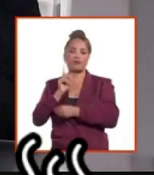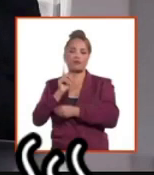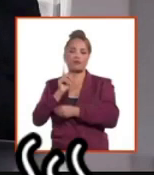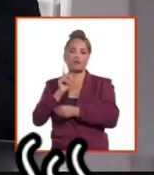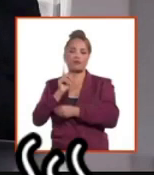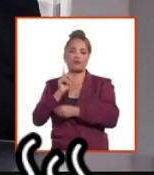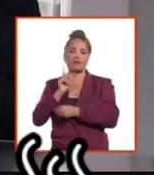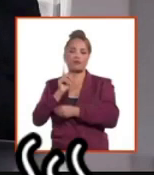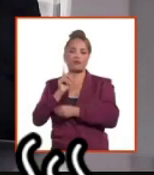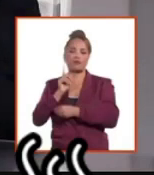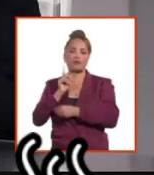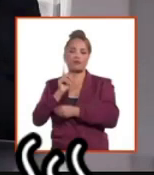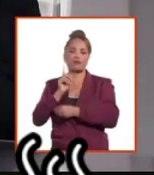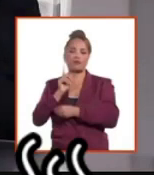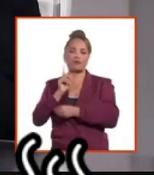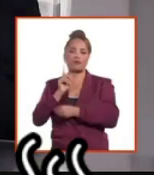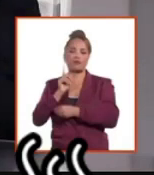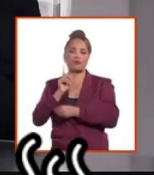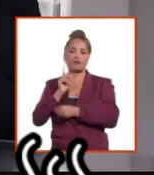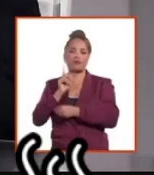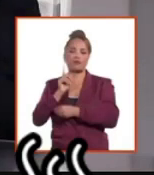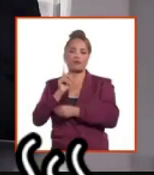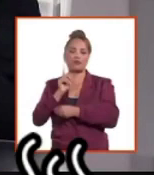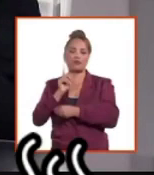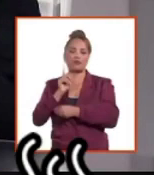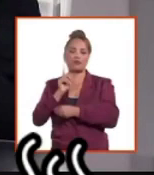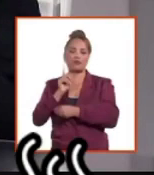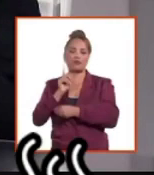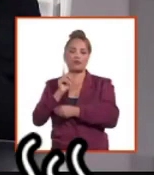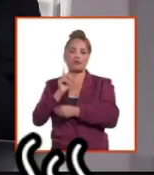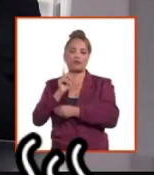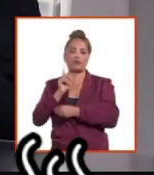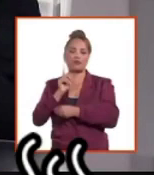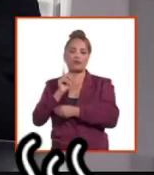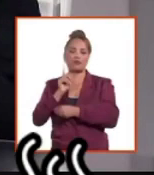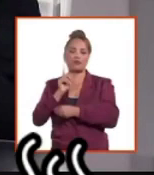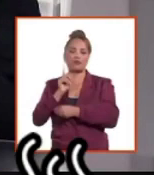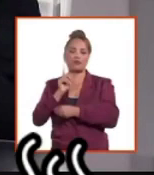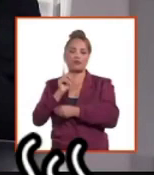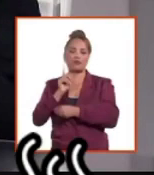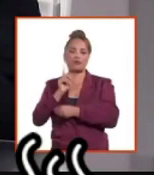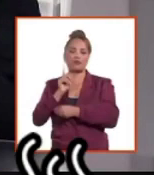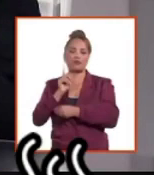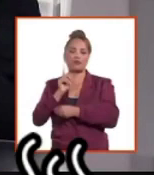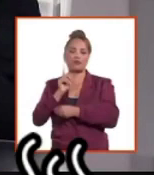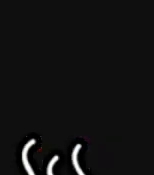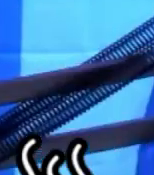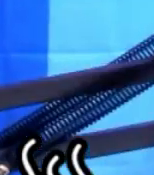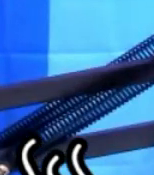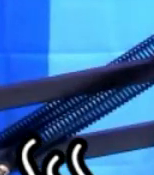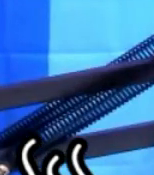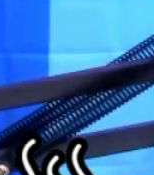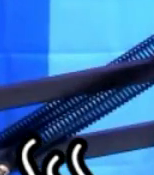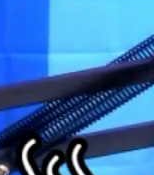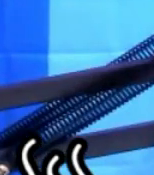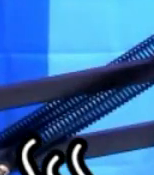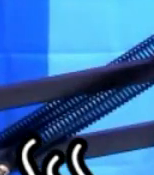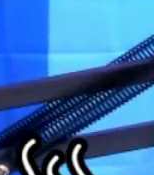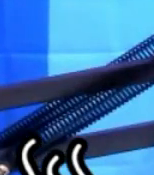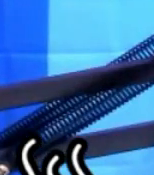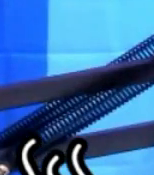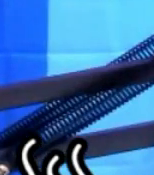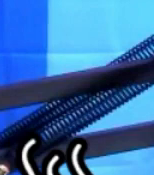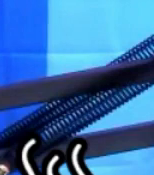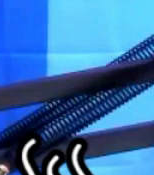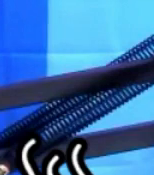hay una cosa que me gusta dice que probablemente después que ellos hicieron un estudio ellos hicieron un estudio y ellos creen que